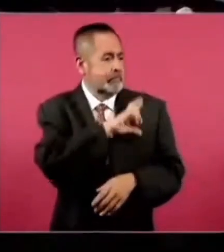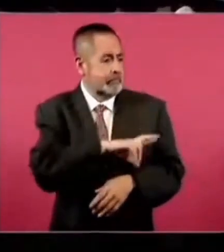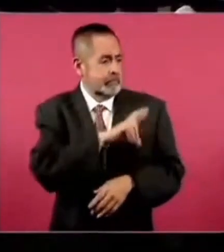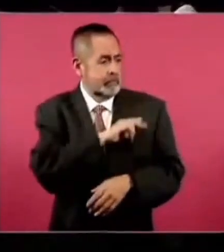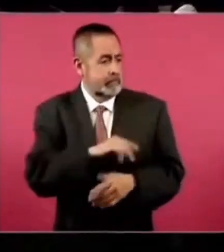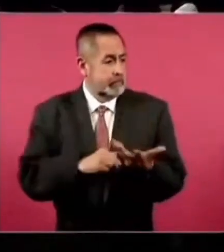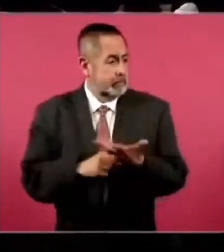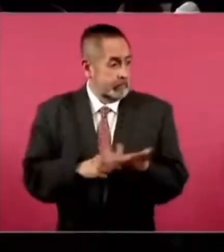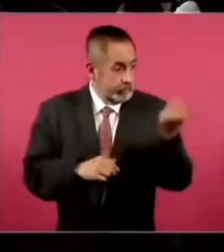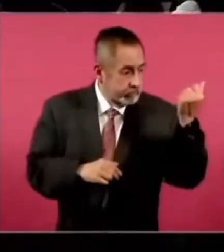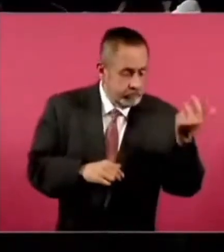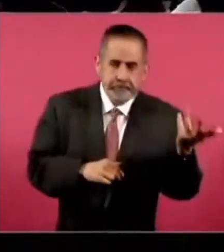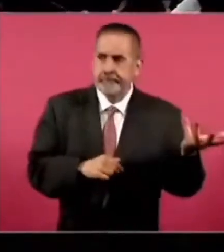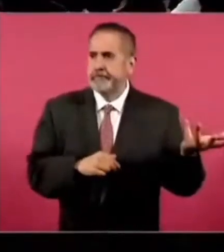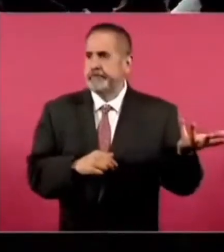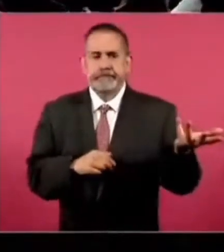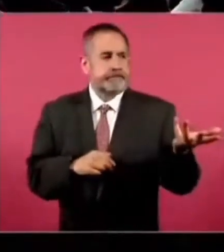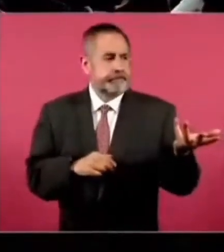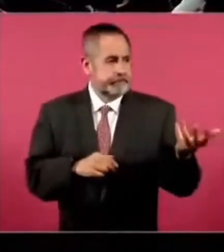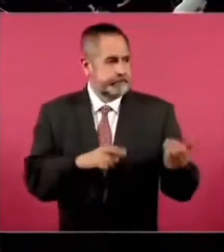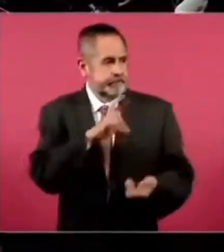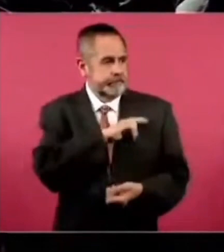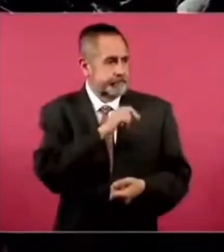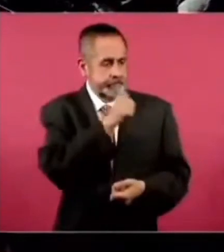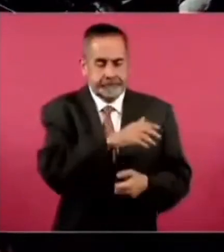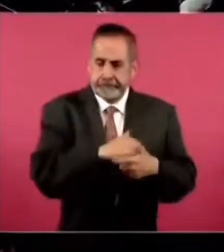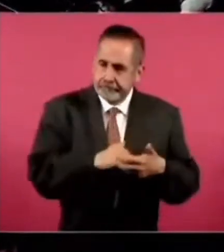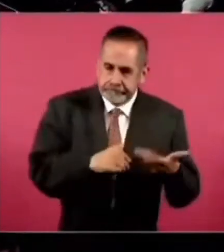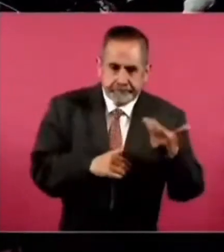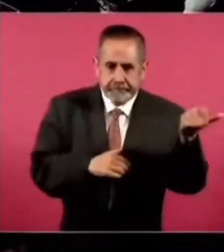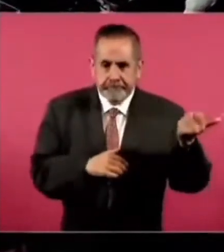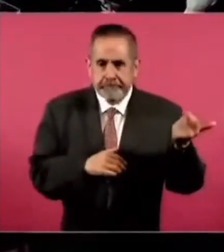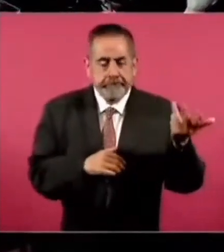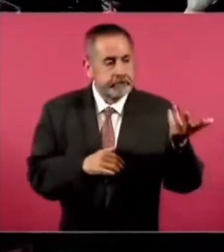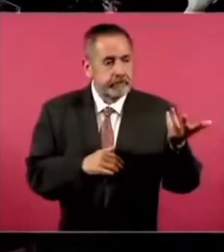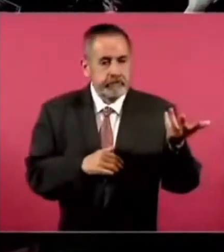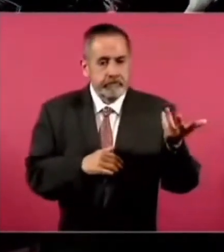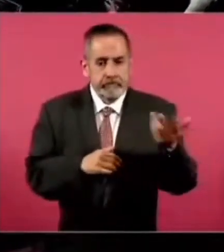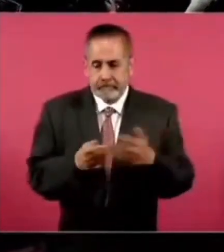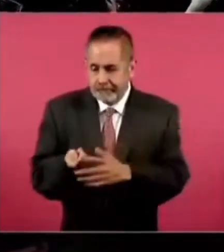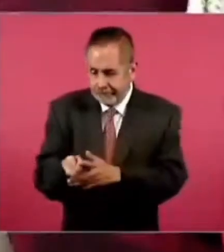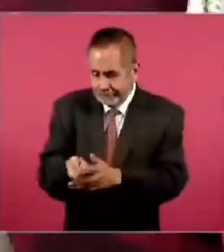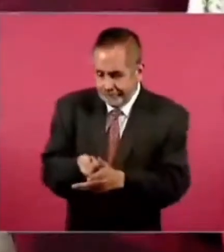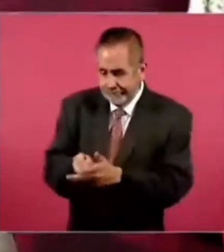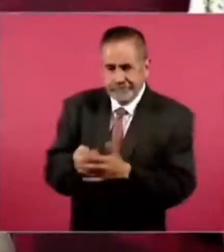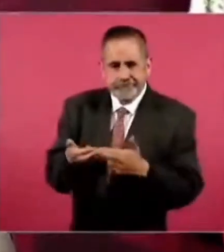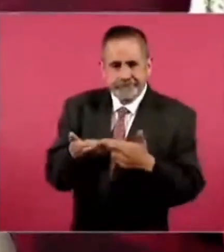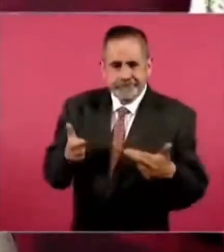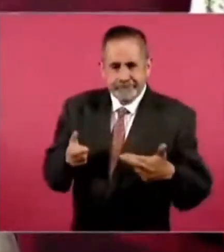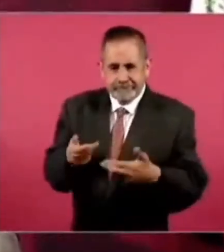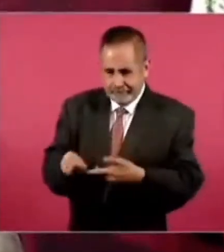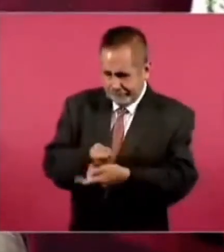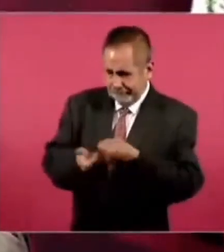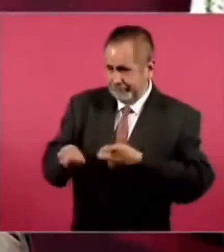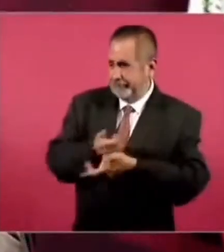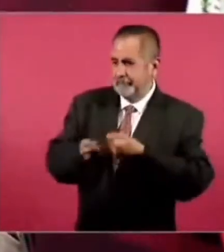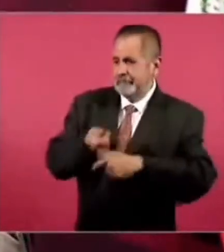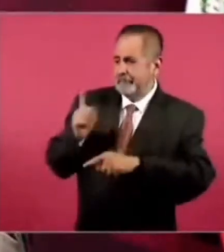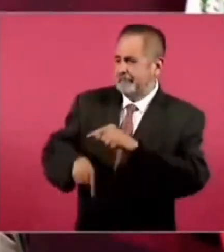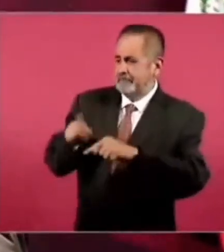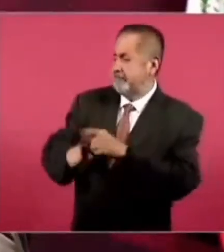los llevan y hasta las conexiones. Sí, estas también, los